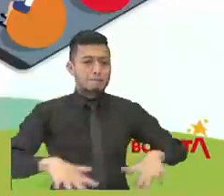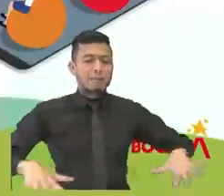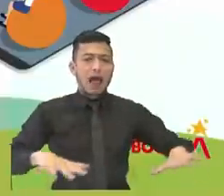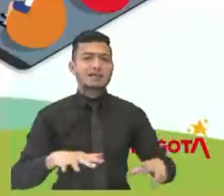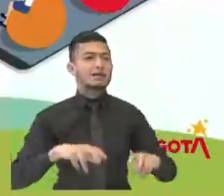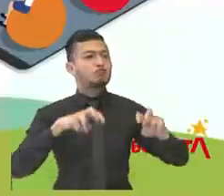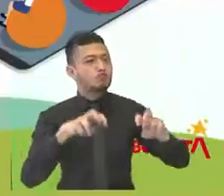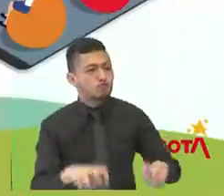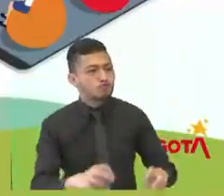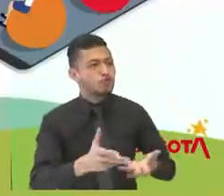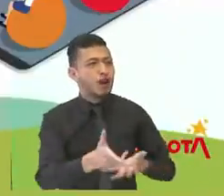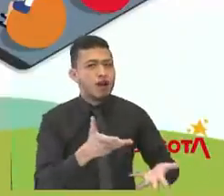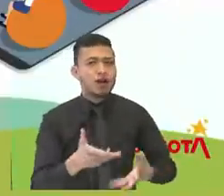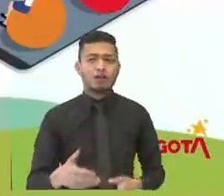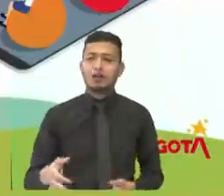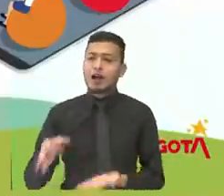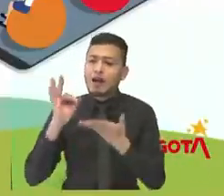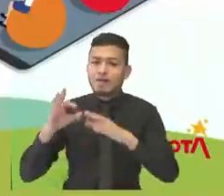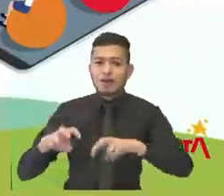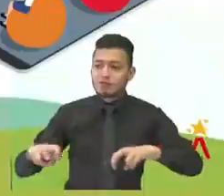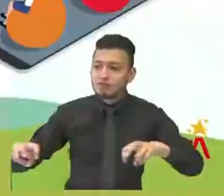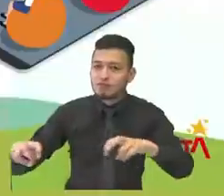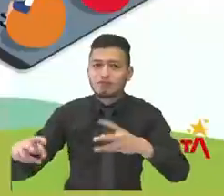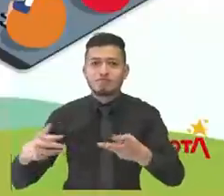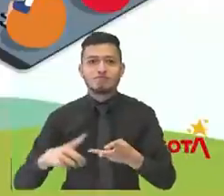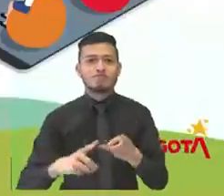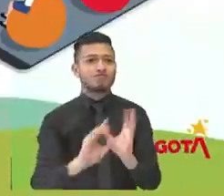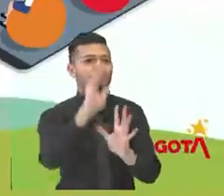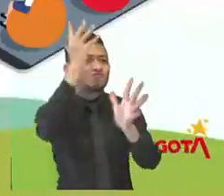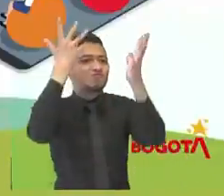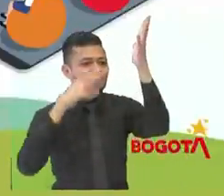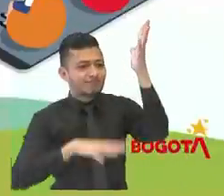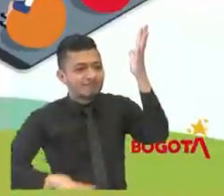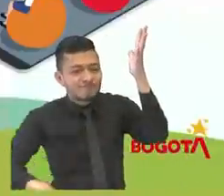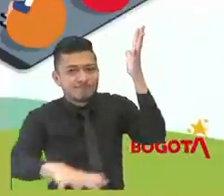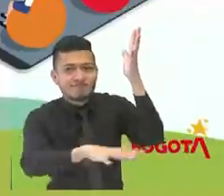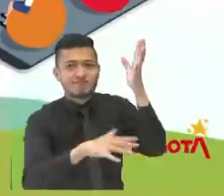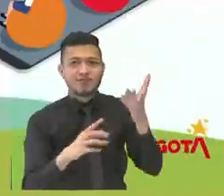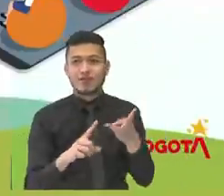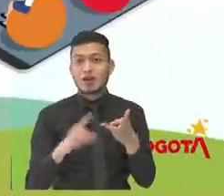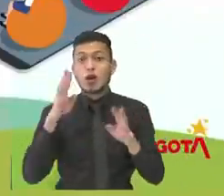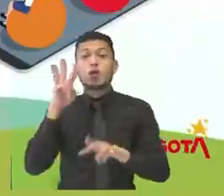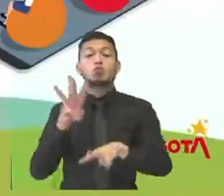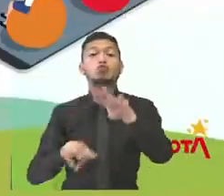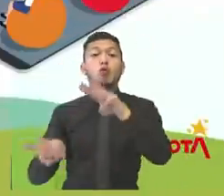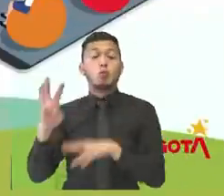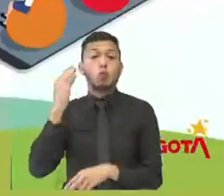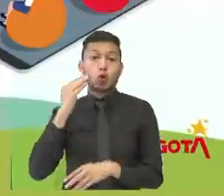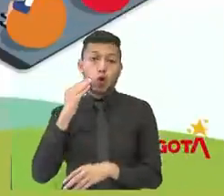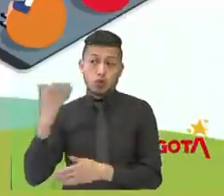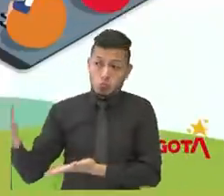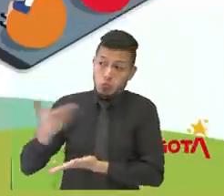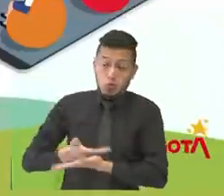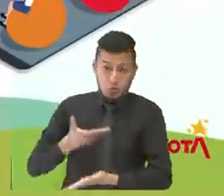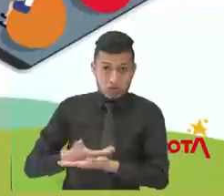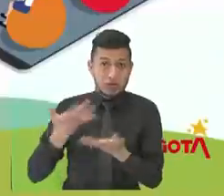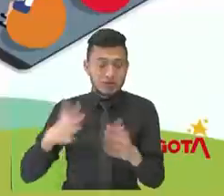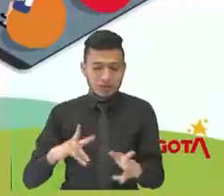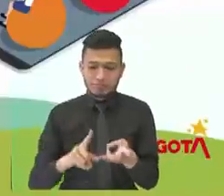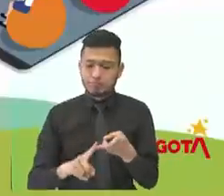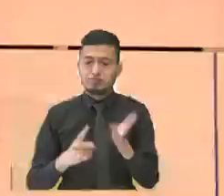cafés, con alamedas, con un museo de la mujer, por ejemplo, nos propusieron, con